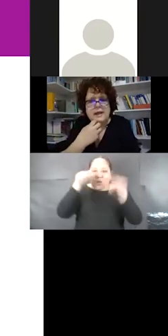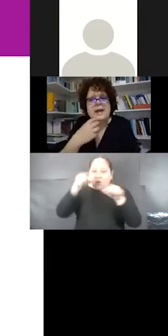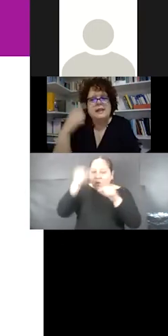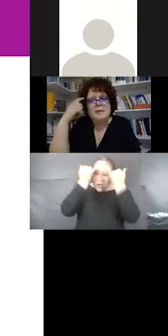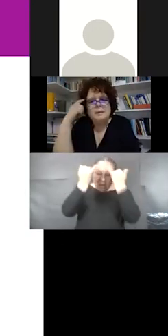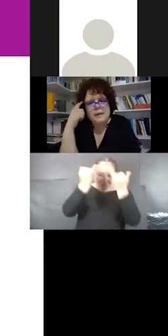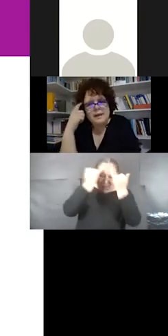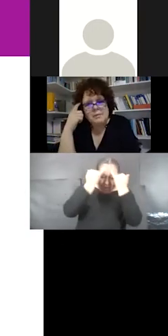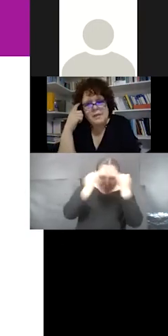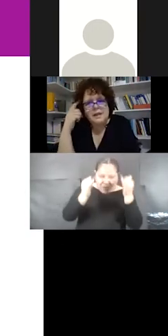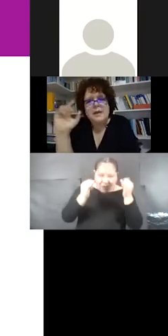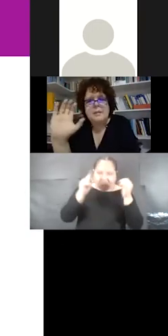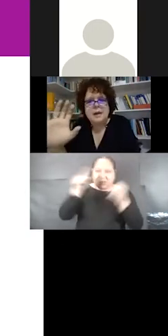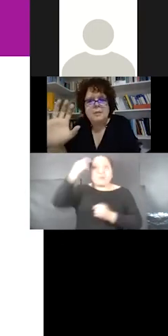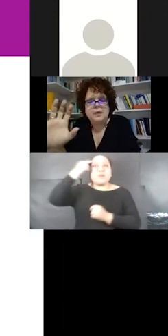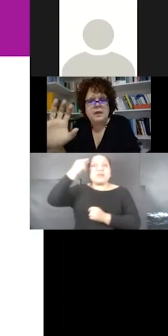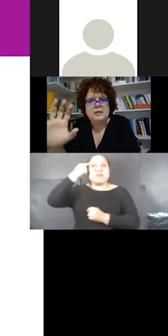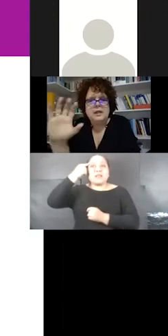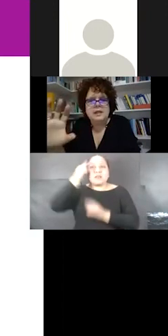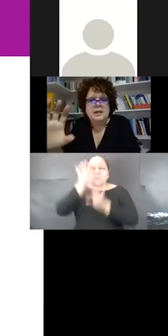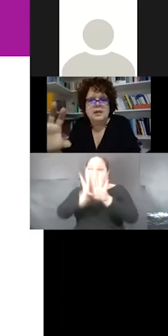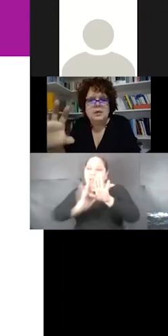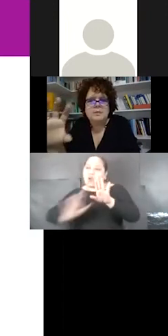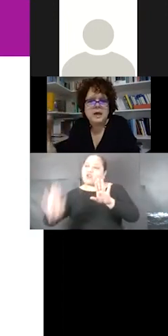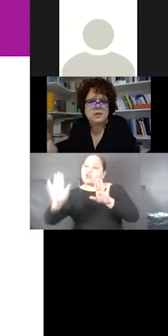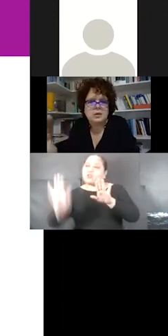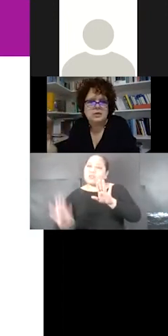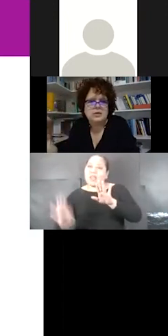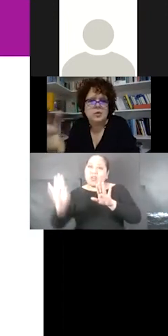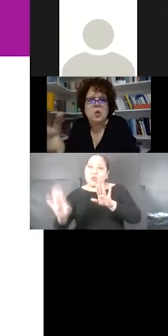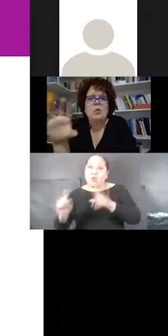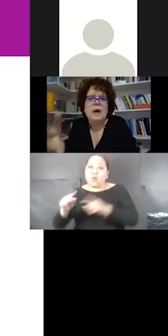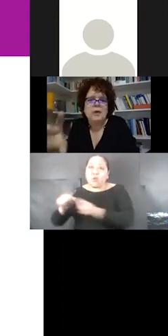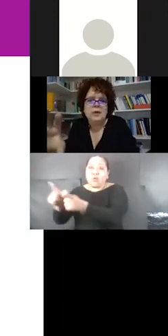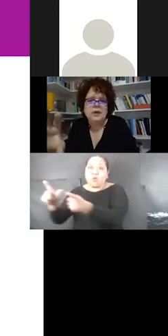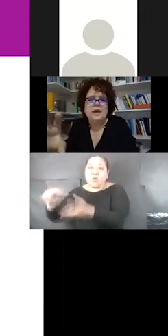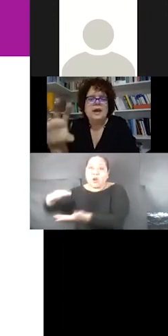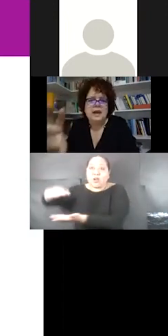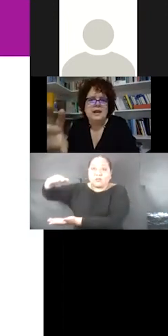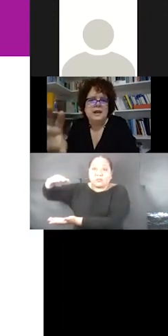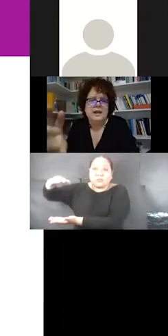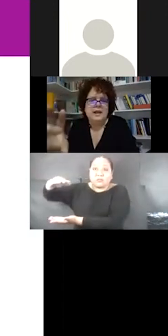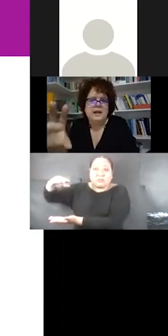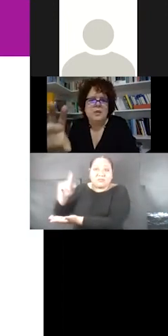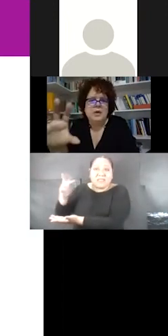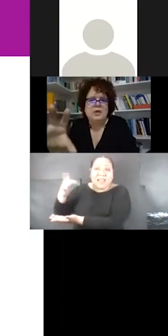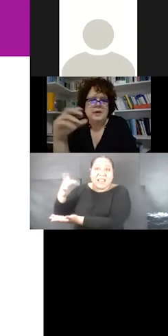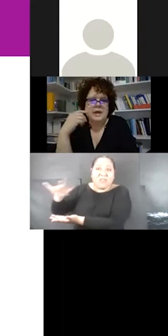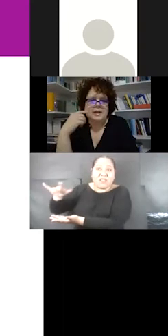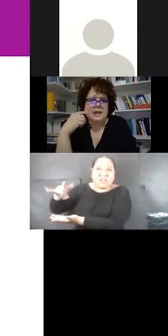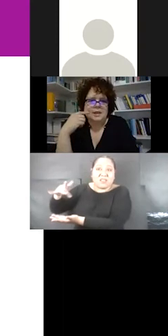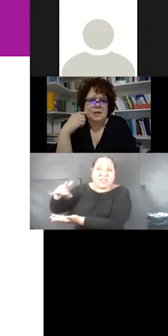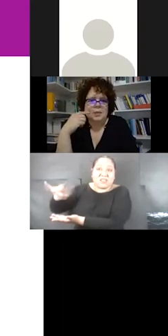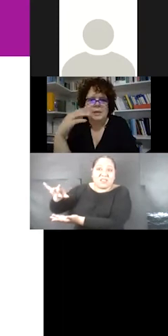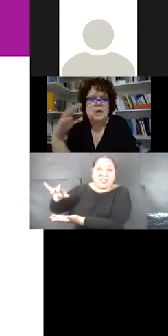idea, deben de tener en mente de que tienen que tener un espacio no ocupado en el recuadro donde va a ir